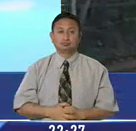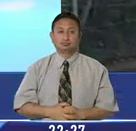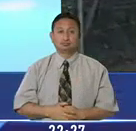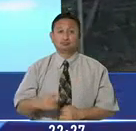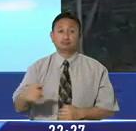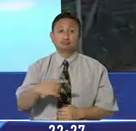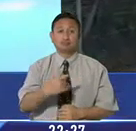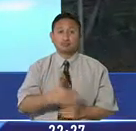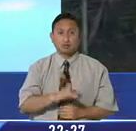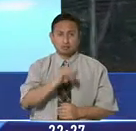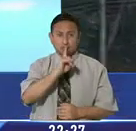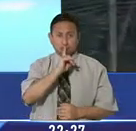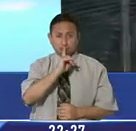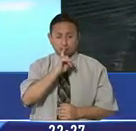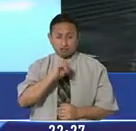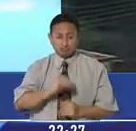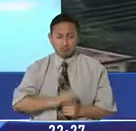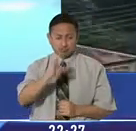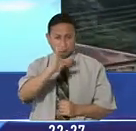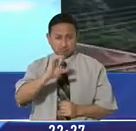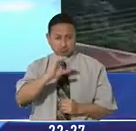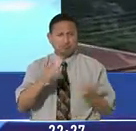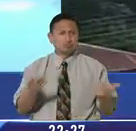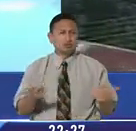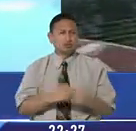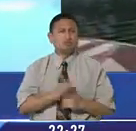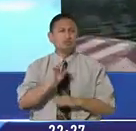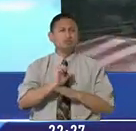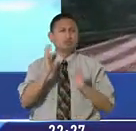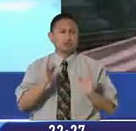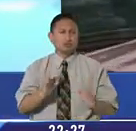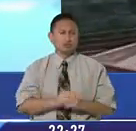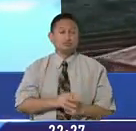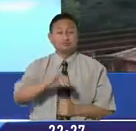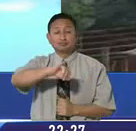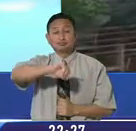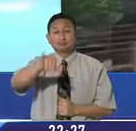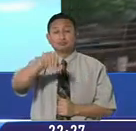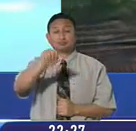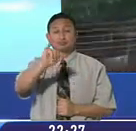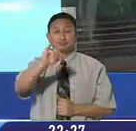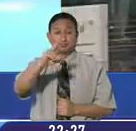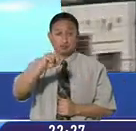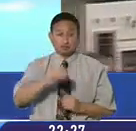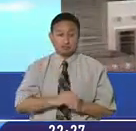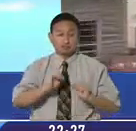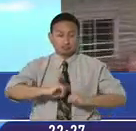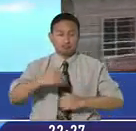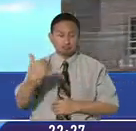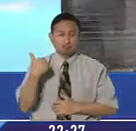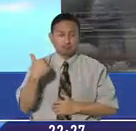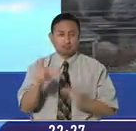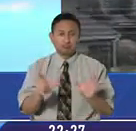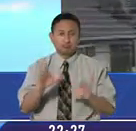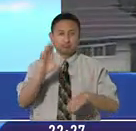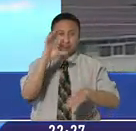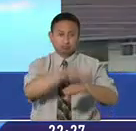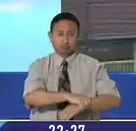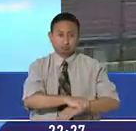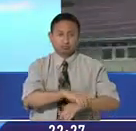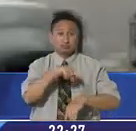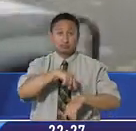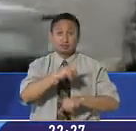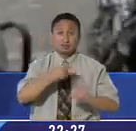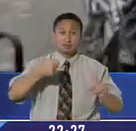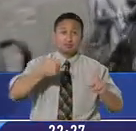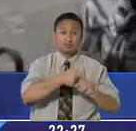De forma silenciosa, agentes del bloque de búsqueda estaban tras la pista del ecuatoriano Jaime Vinicio. Tenían en sus manos una boleta de captura por el delito de